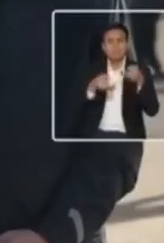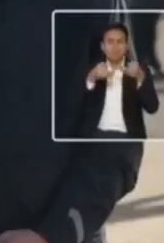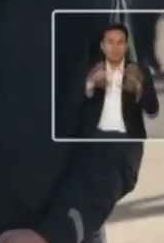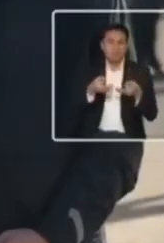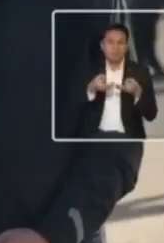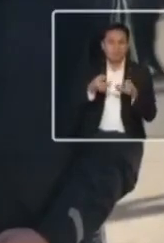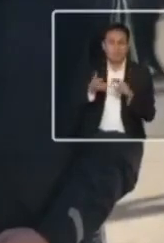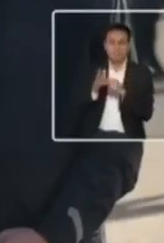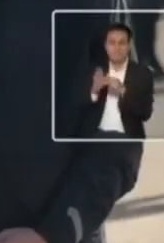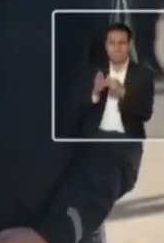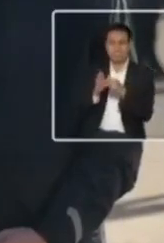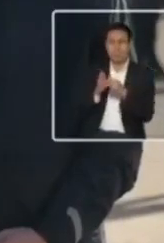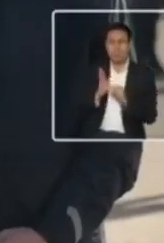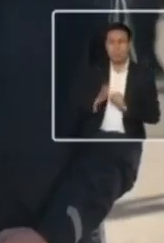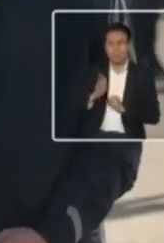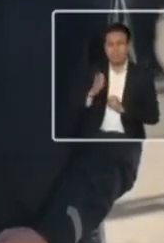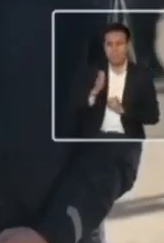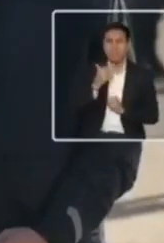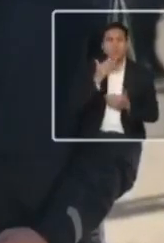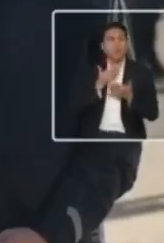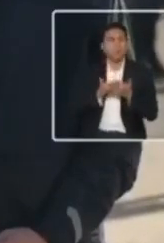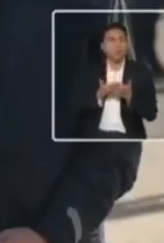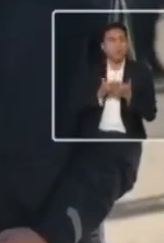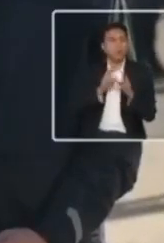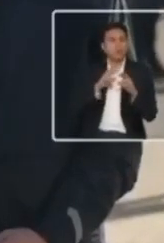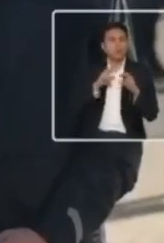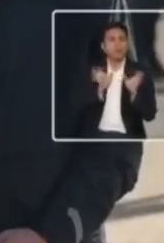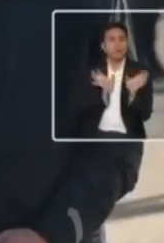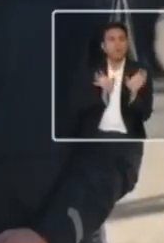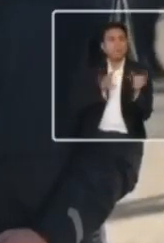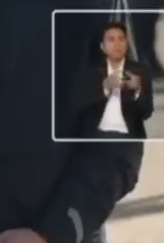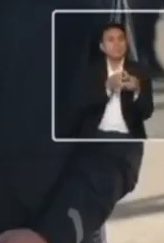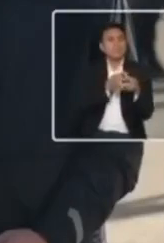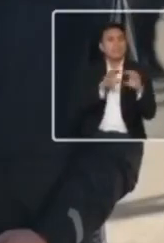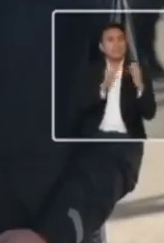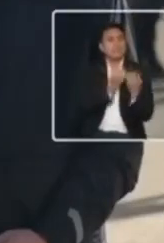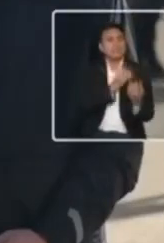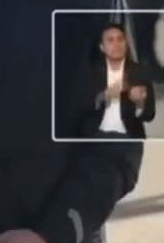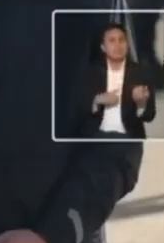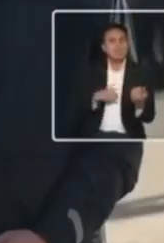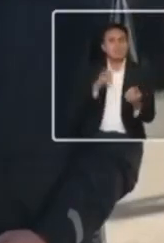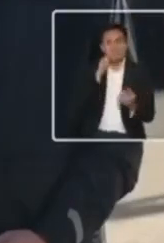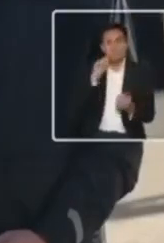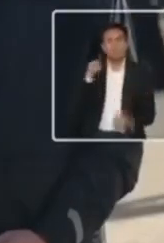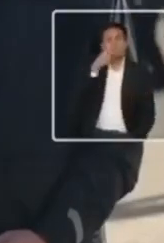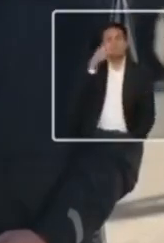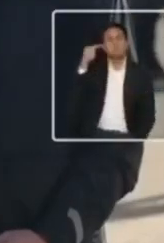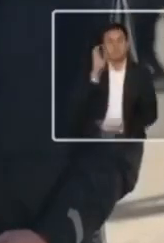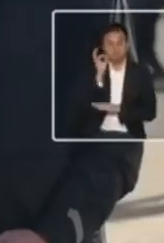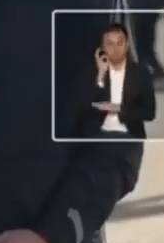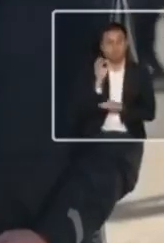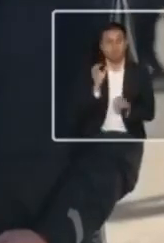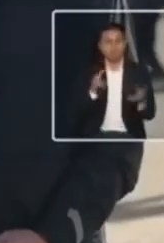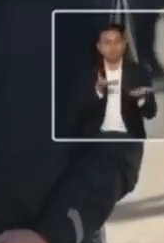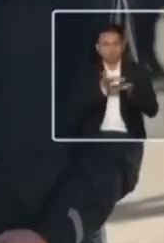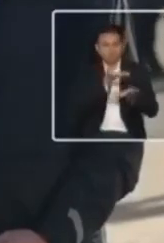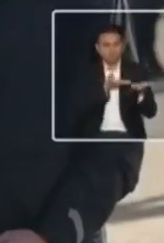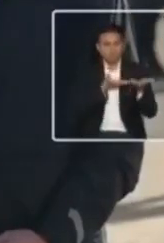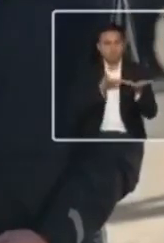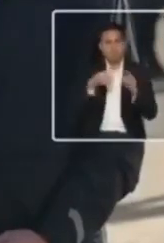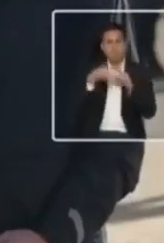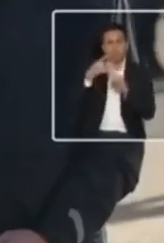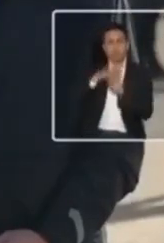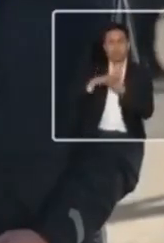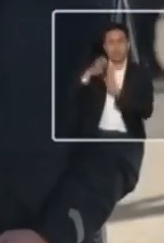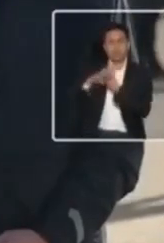este suceso. ¿Eso se mantiene y también cuándo va a recibir a la mesa de la Cámara? La próxima semana es la reunión con la mesa de la Cámara y efectivamente estos cuatro